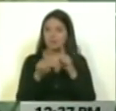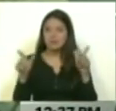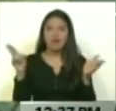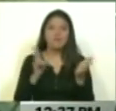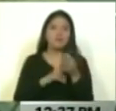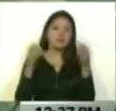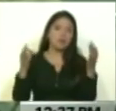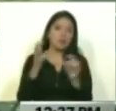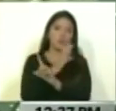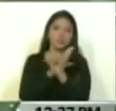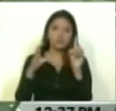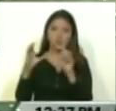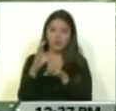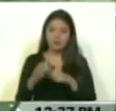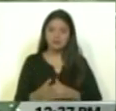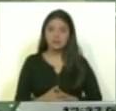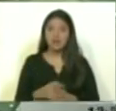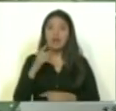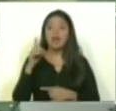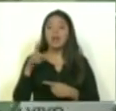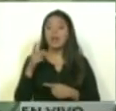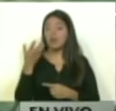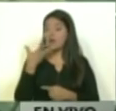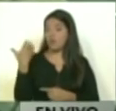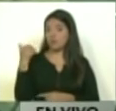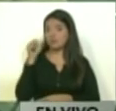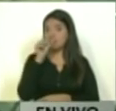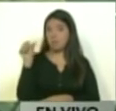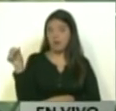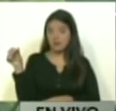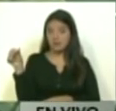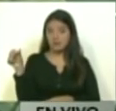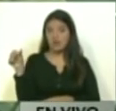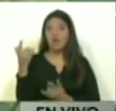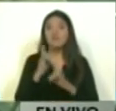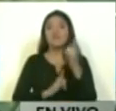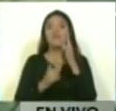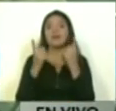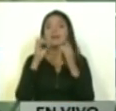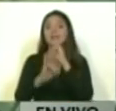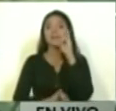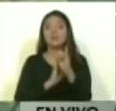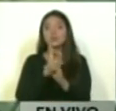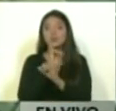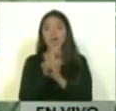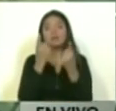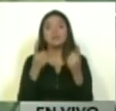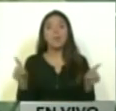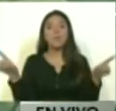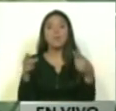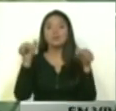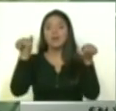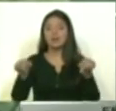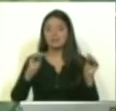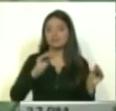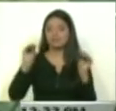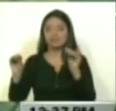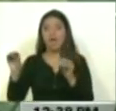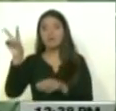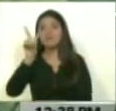cultura. La semana que acaba de pasar tuvimos la Feria Internacional de la Música en Venezuela. Fue